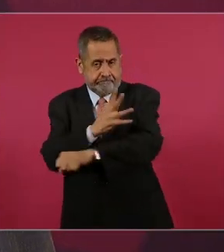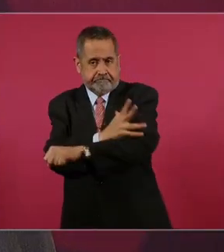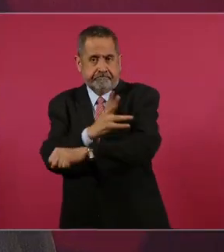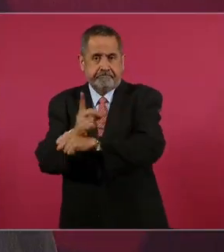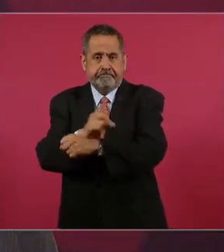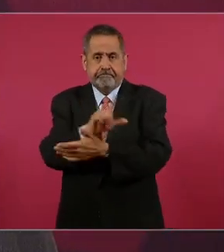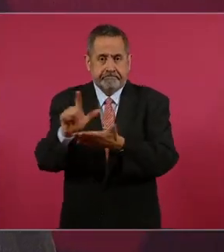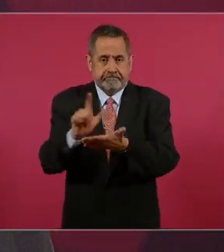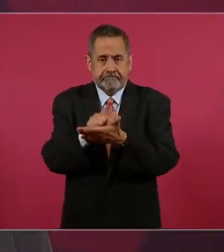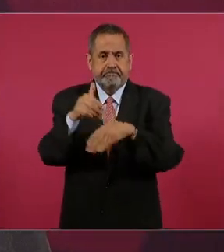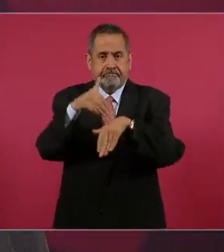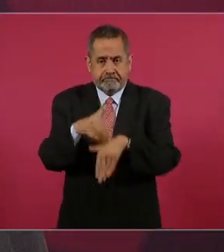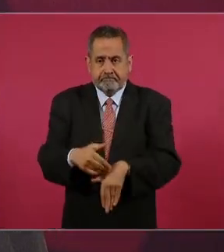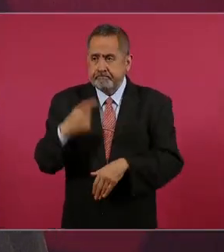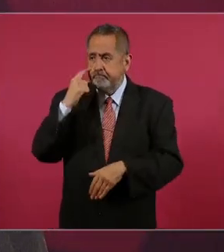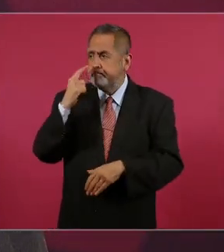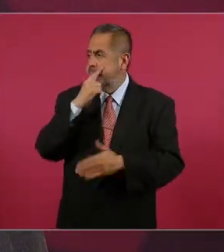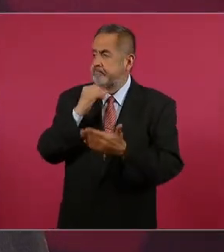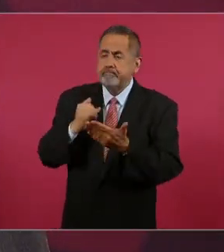de democracia,